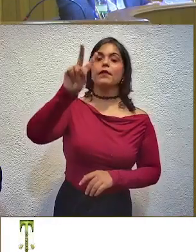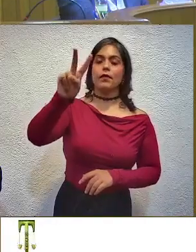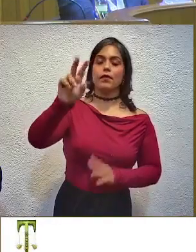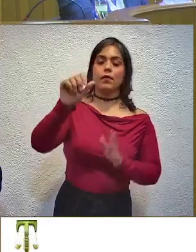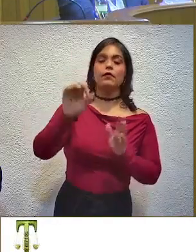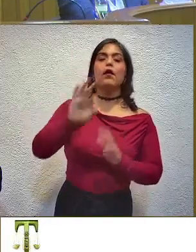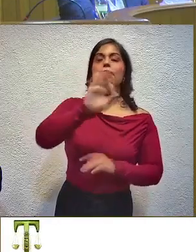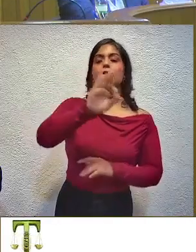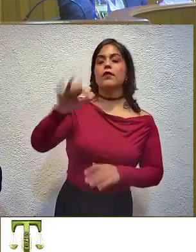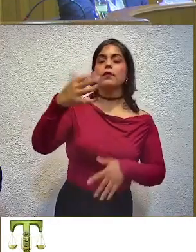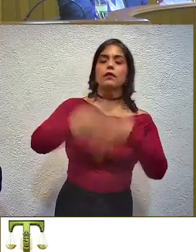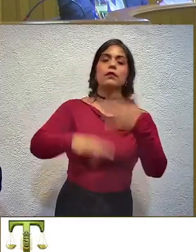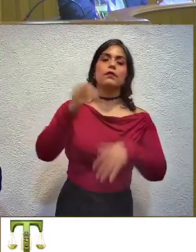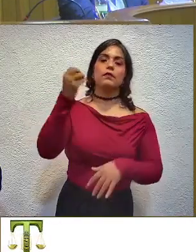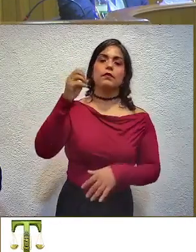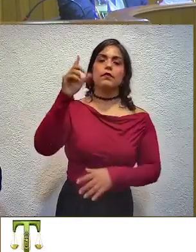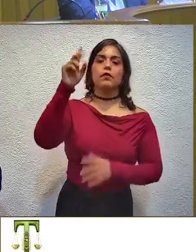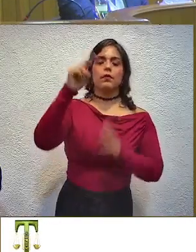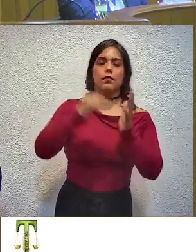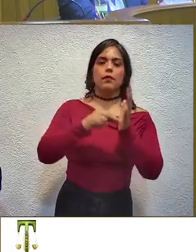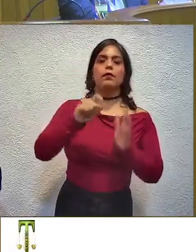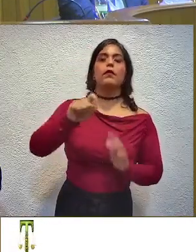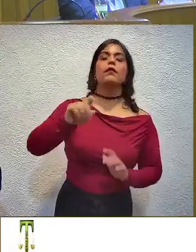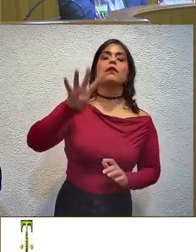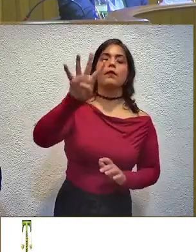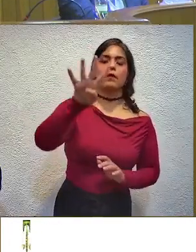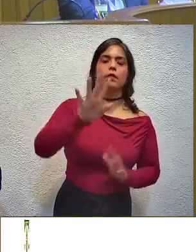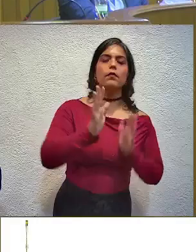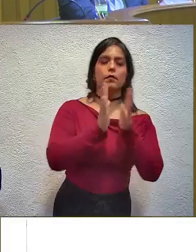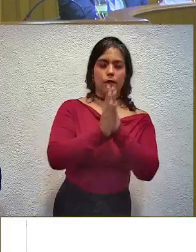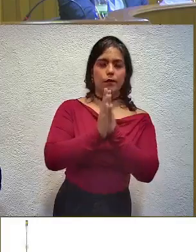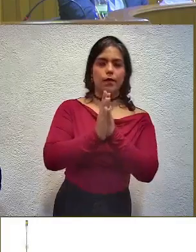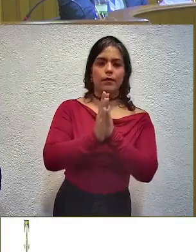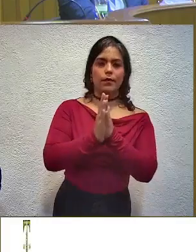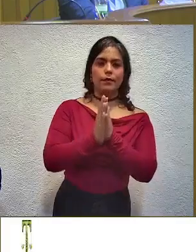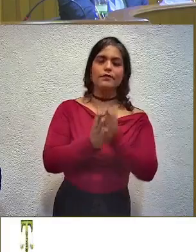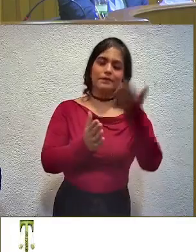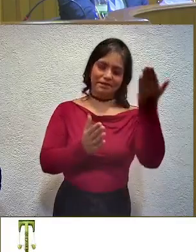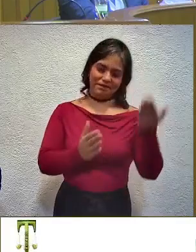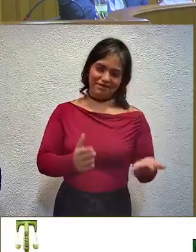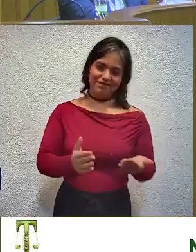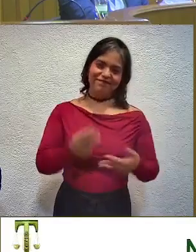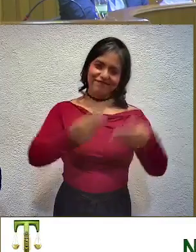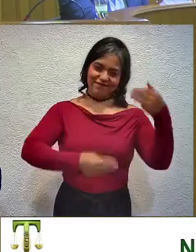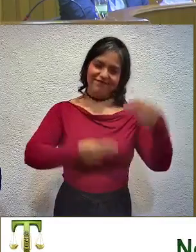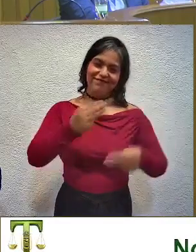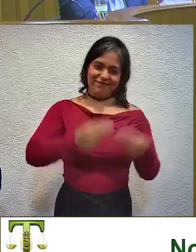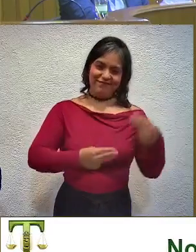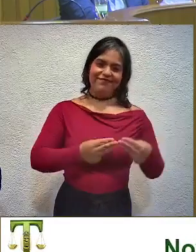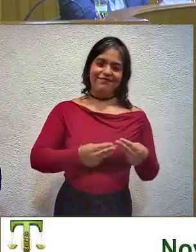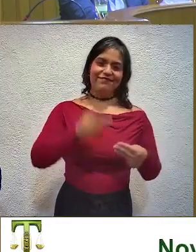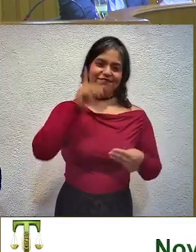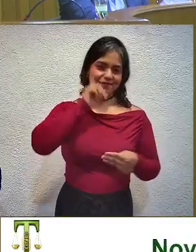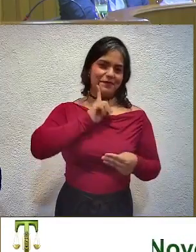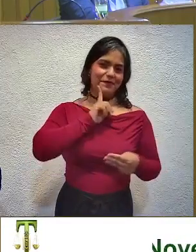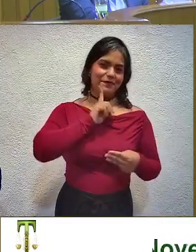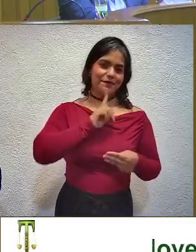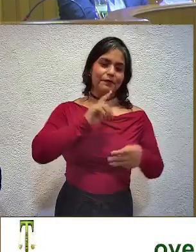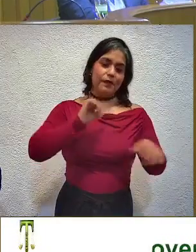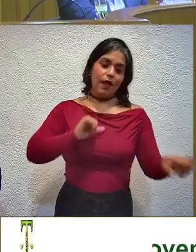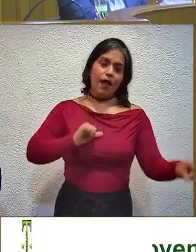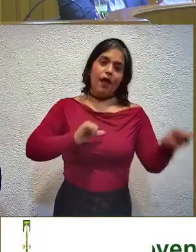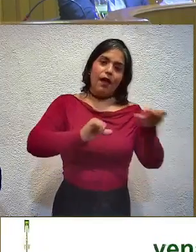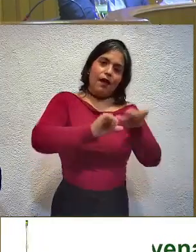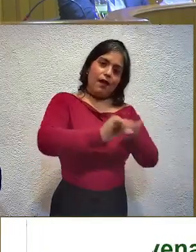fecha 15 de octubre del 2024. Por lo tanto, le solicito respetuosamente a la magistrada Evelyn Chinol asuma